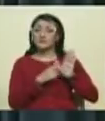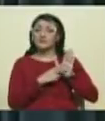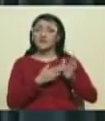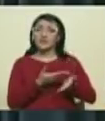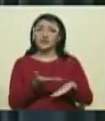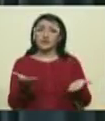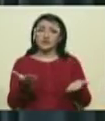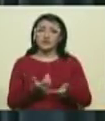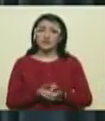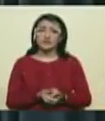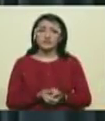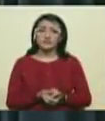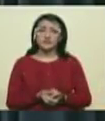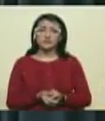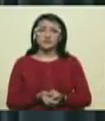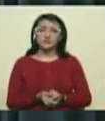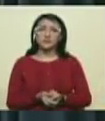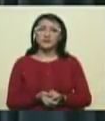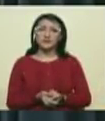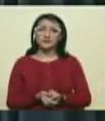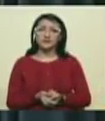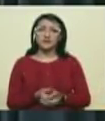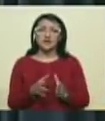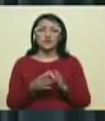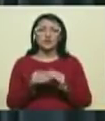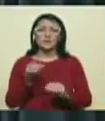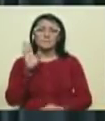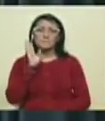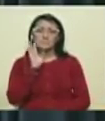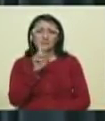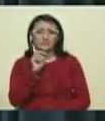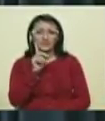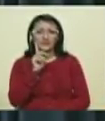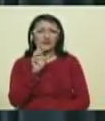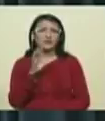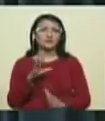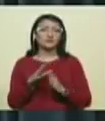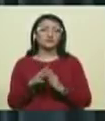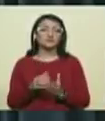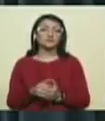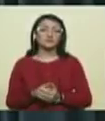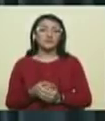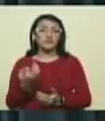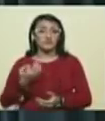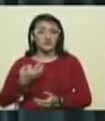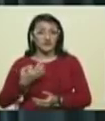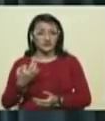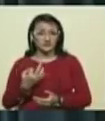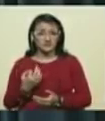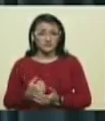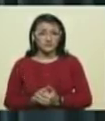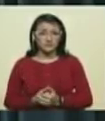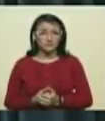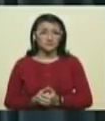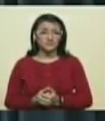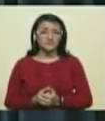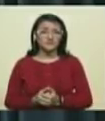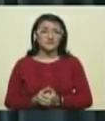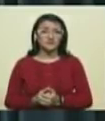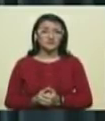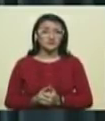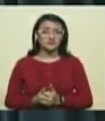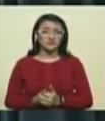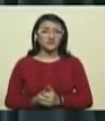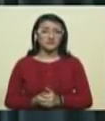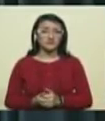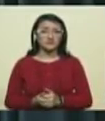todos los fake news, a todas las mentiras, a todas las campañas mediáticas que intentan instalar. Este señor, de